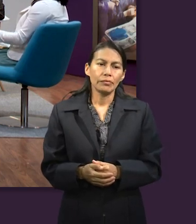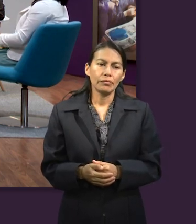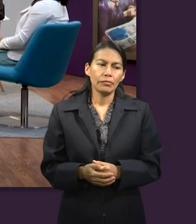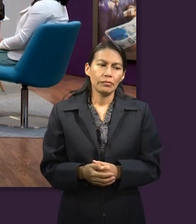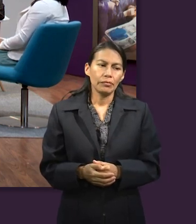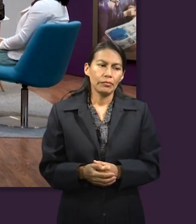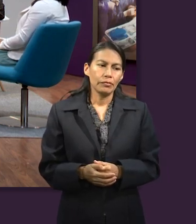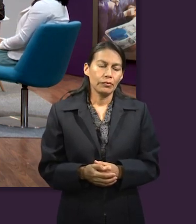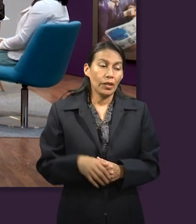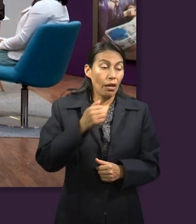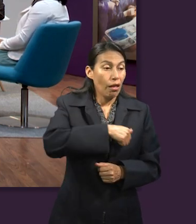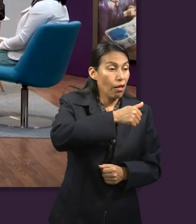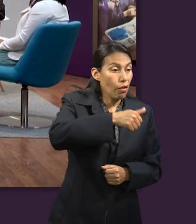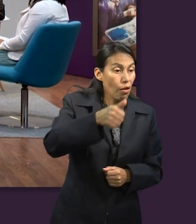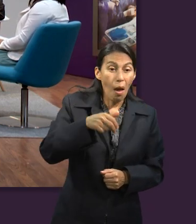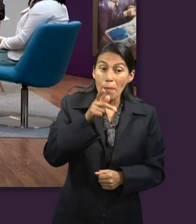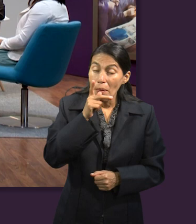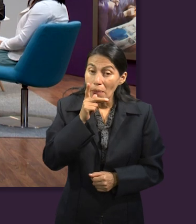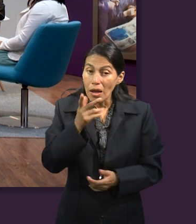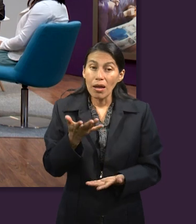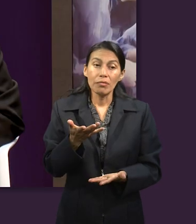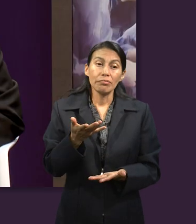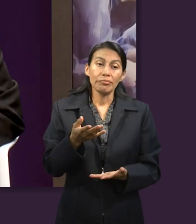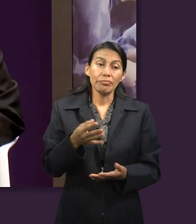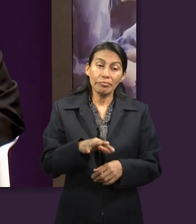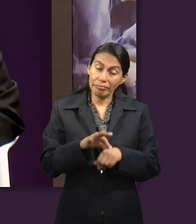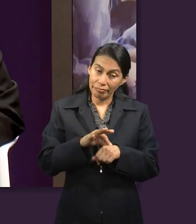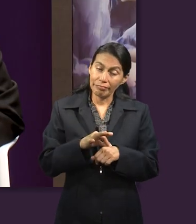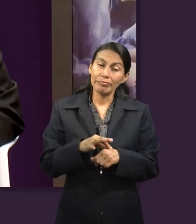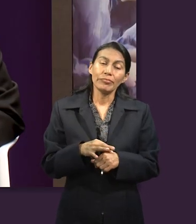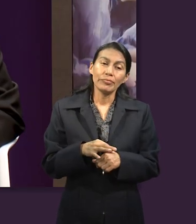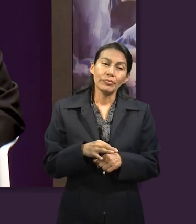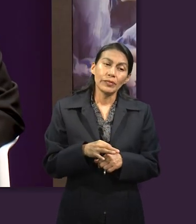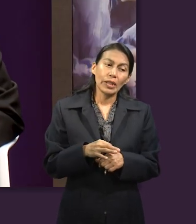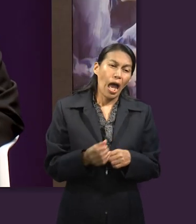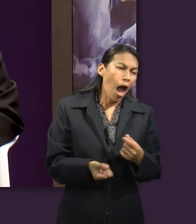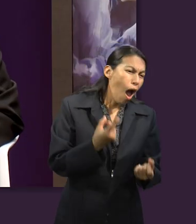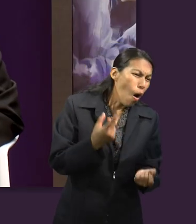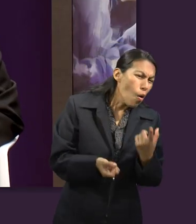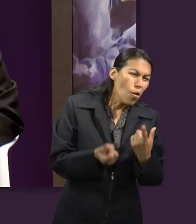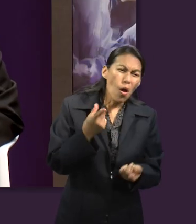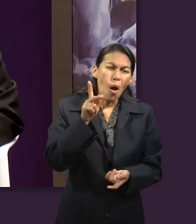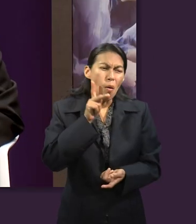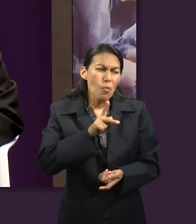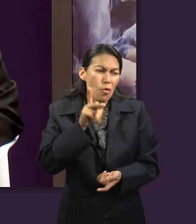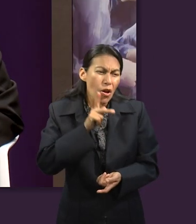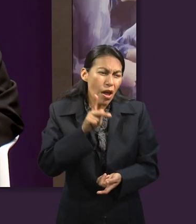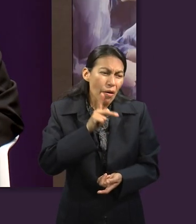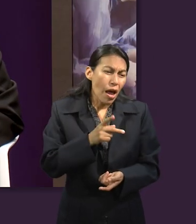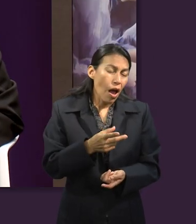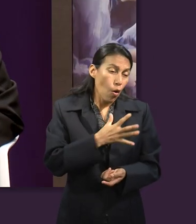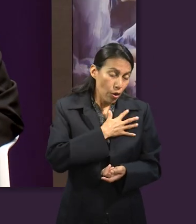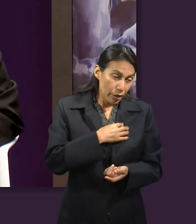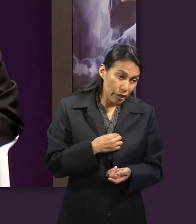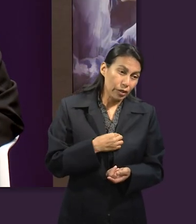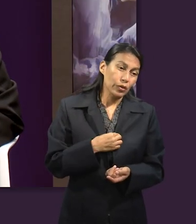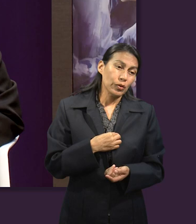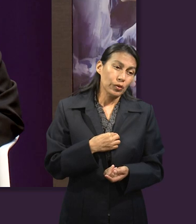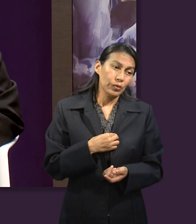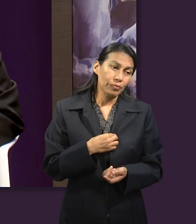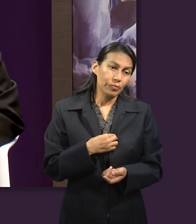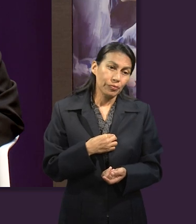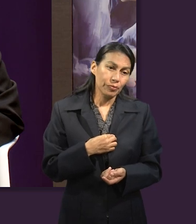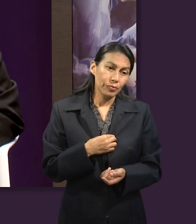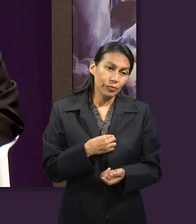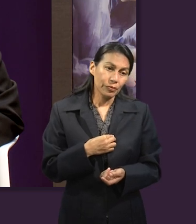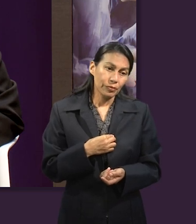acceder al llamado de dios los que somos padres los que es tiene han tenido alguna prueba con alguno de